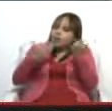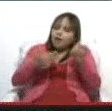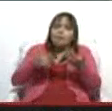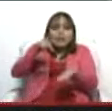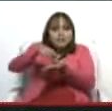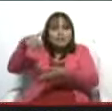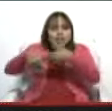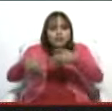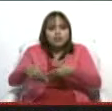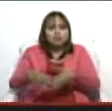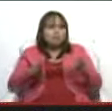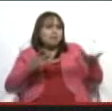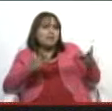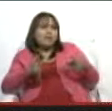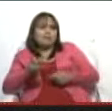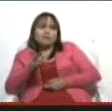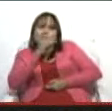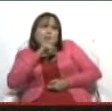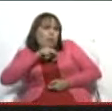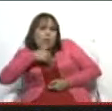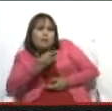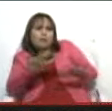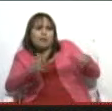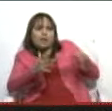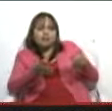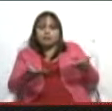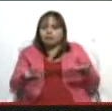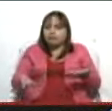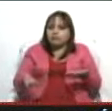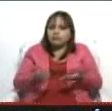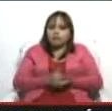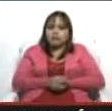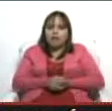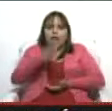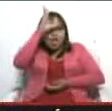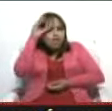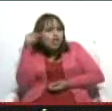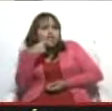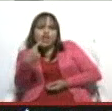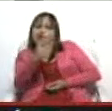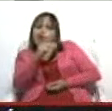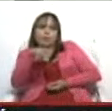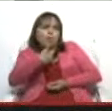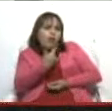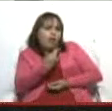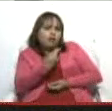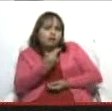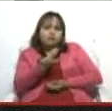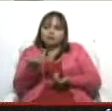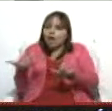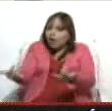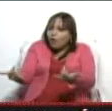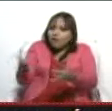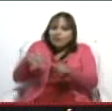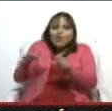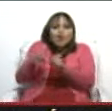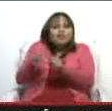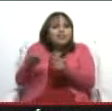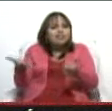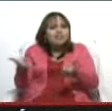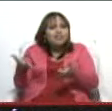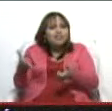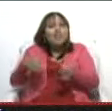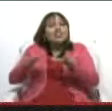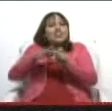se asustaron, dijeron no podemos, nos da miedo. Trump nos dijo que no podíamos. ¿Y dónde están ahora? ¿Dónde está